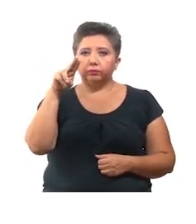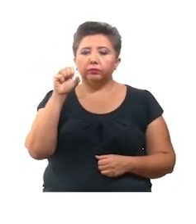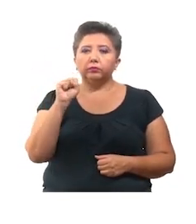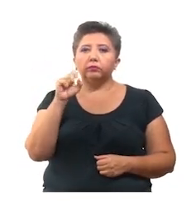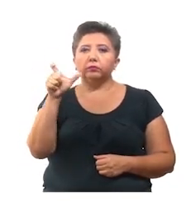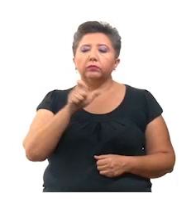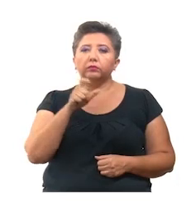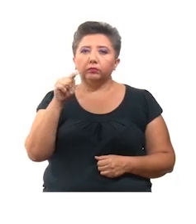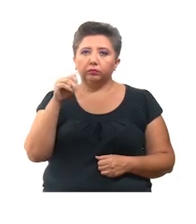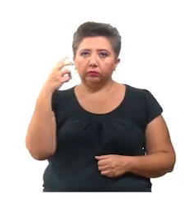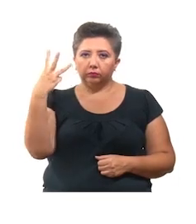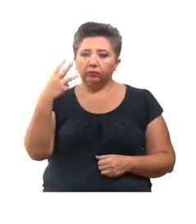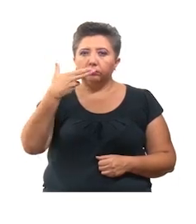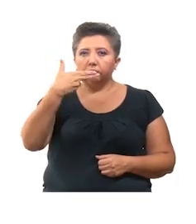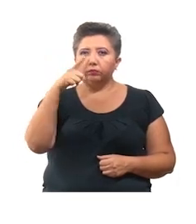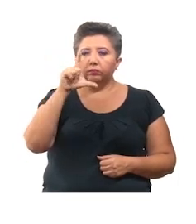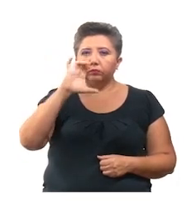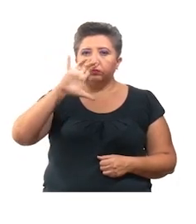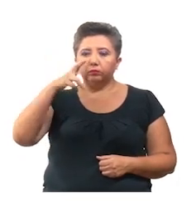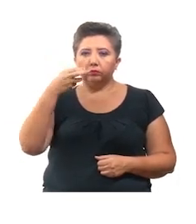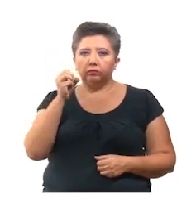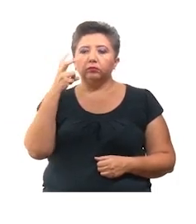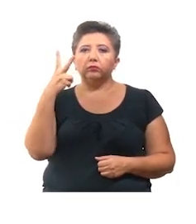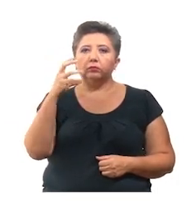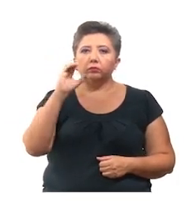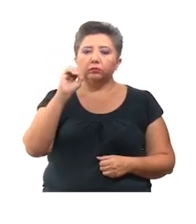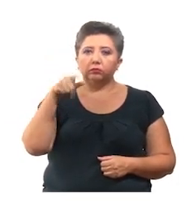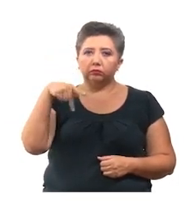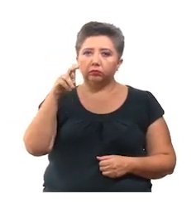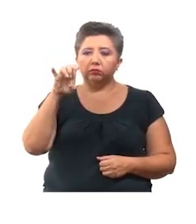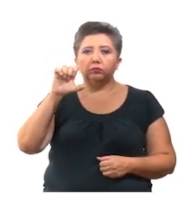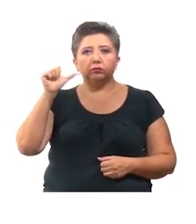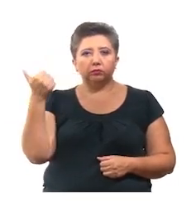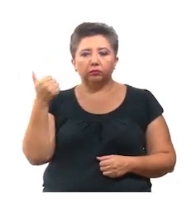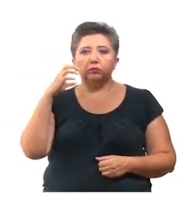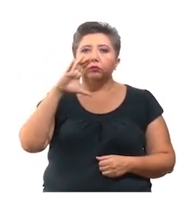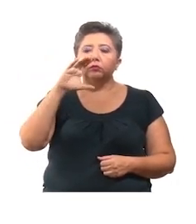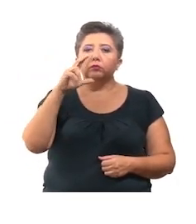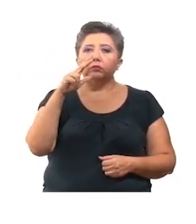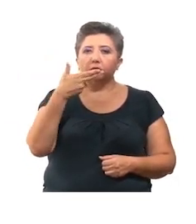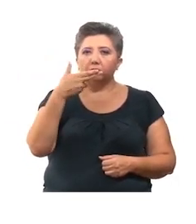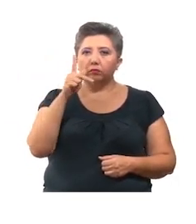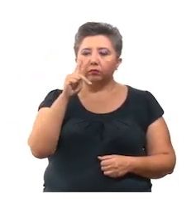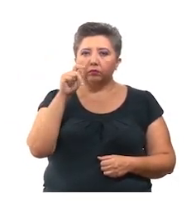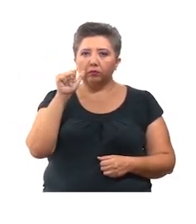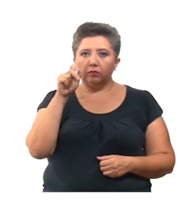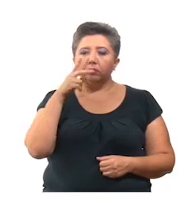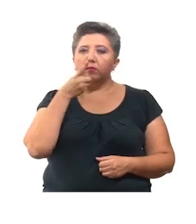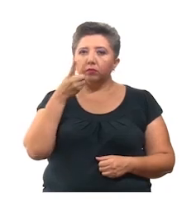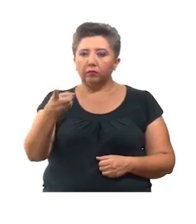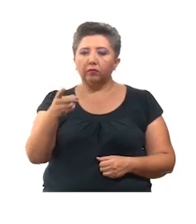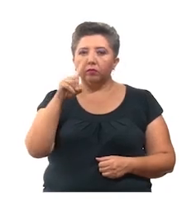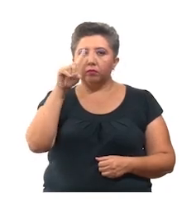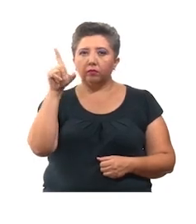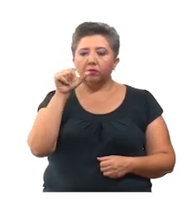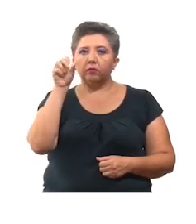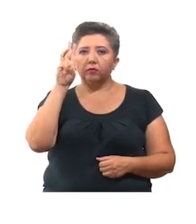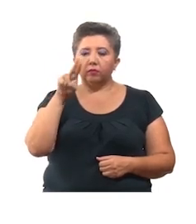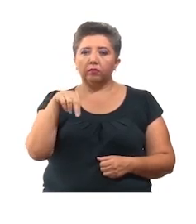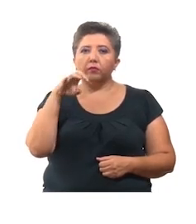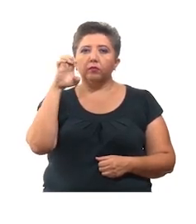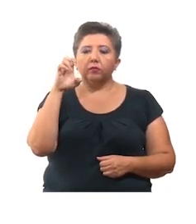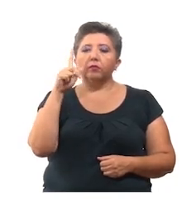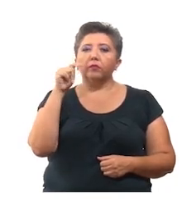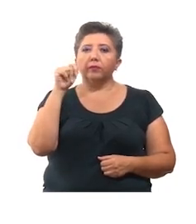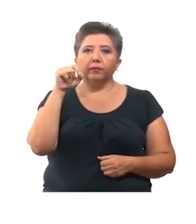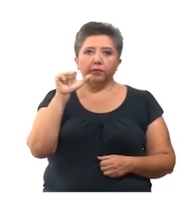en Oxcuscap, 3 en Jalachó, 2 en Concal y Quinchil y 1 en Chancom, Chapap, Cuncunul, Tzilam de Bravo, Tzilam González,